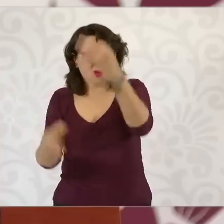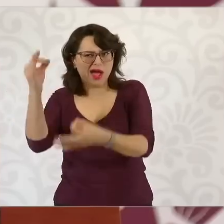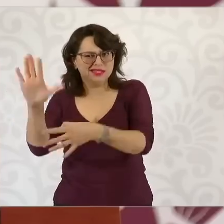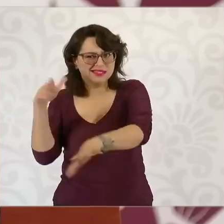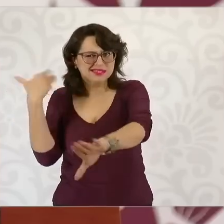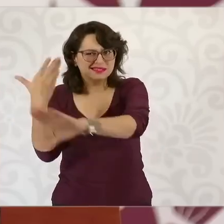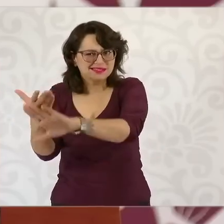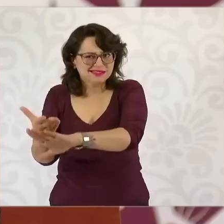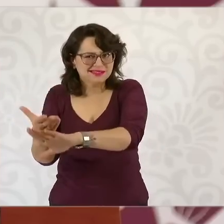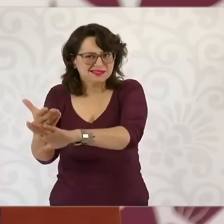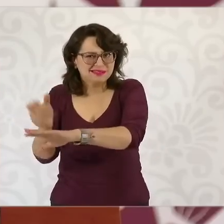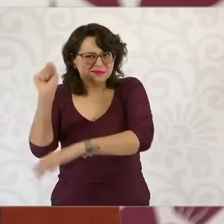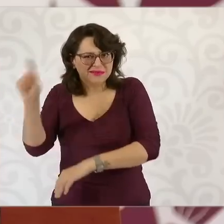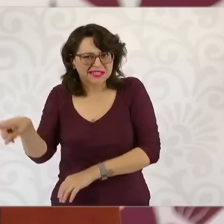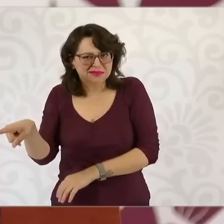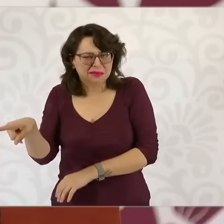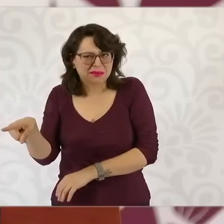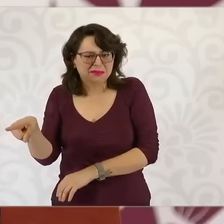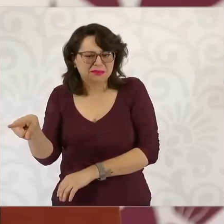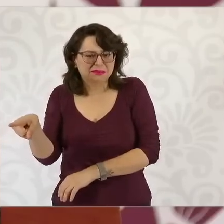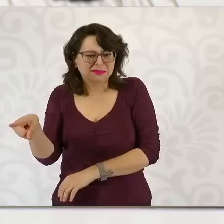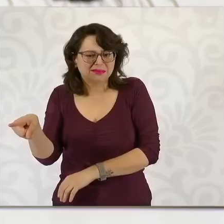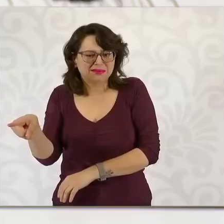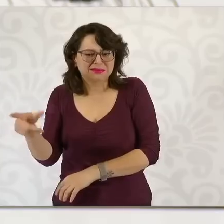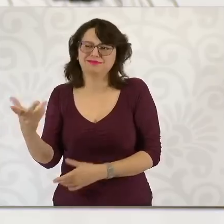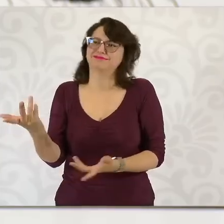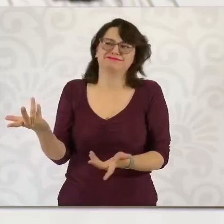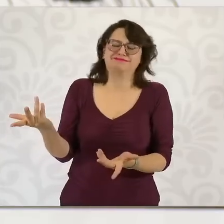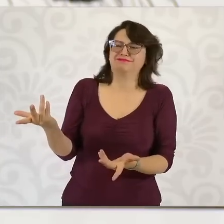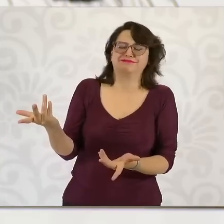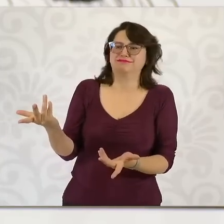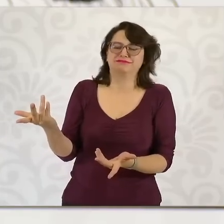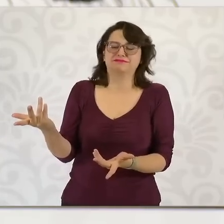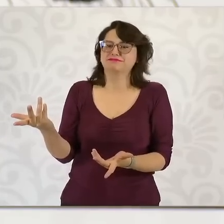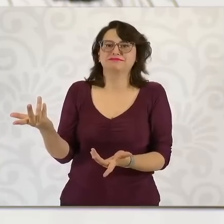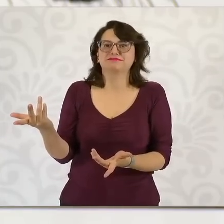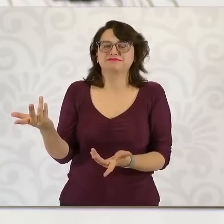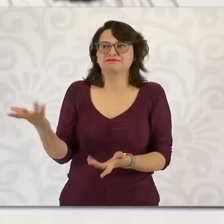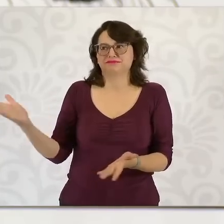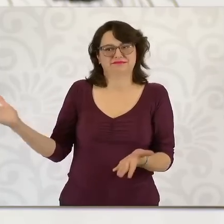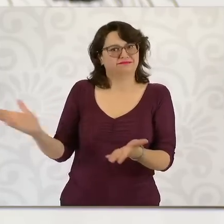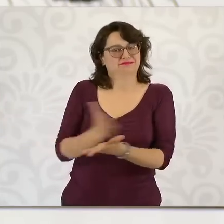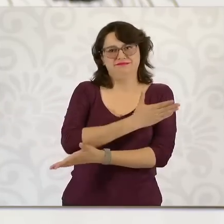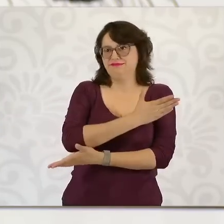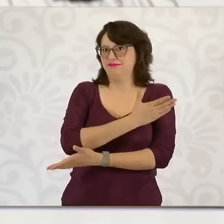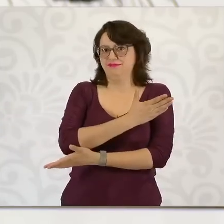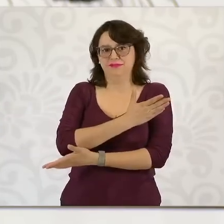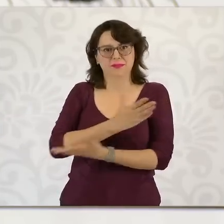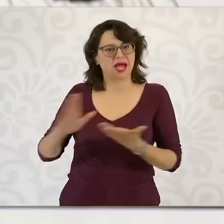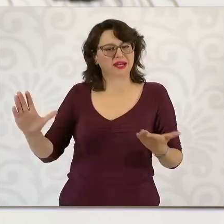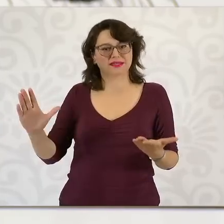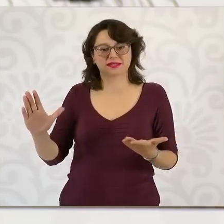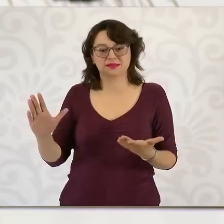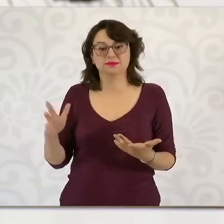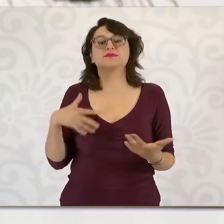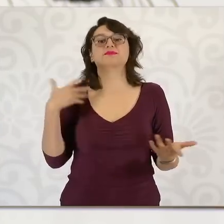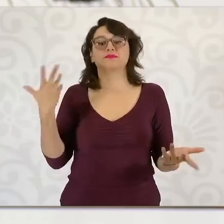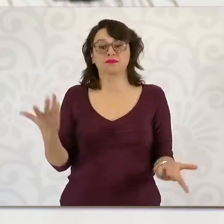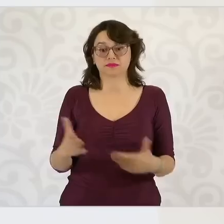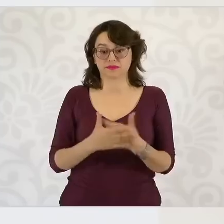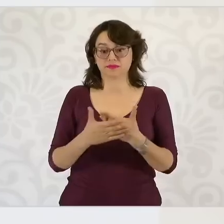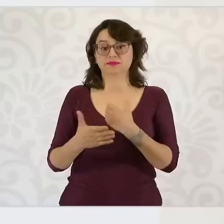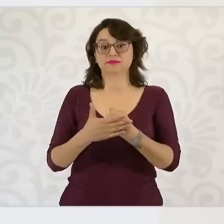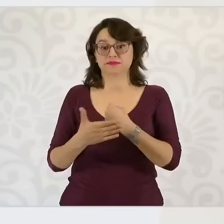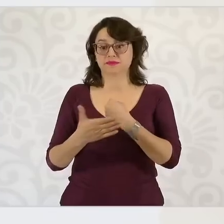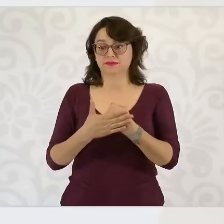Entonces, ahora a partir de septiembre vamos a elegir no solo a los ministros de la Corte, sino